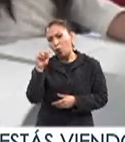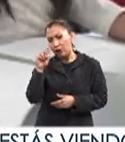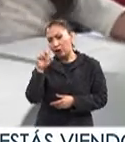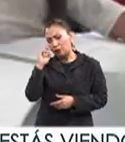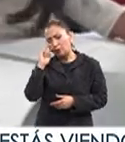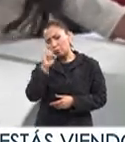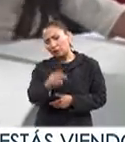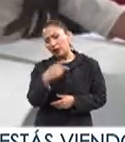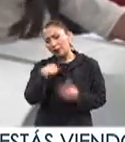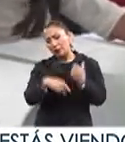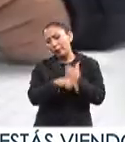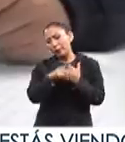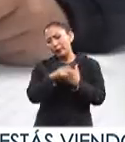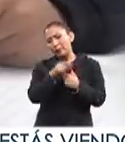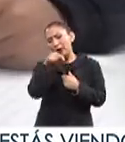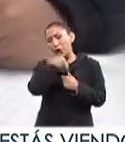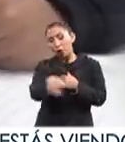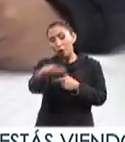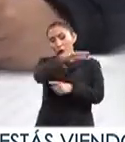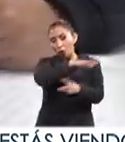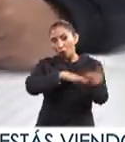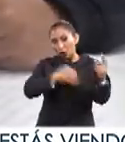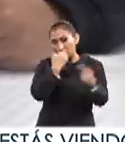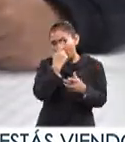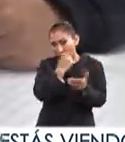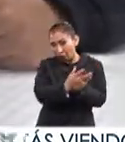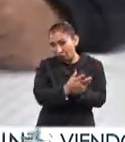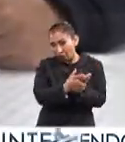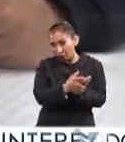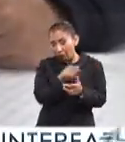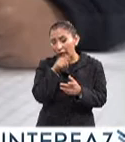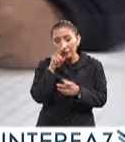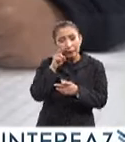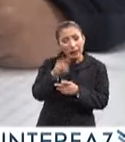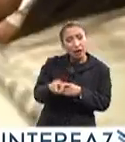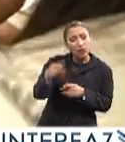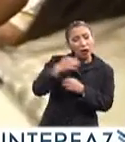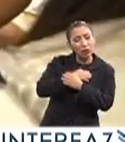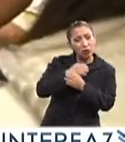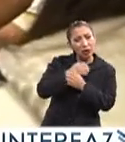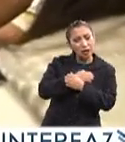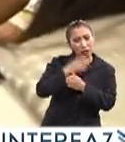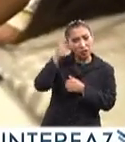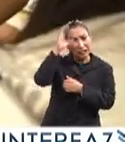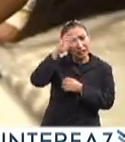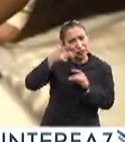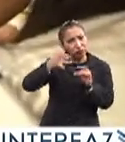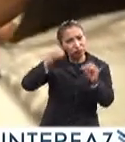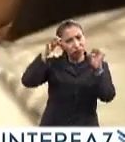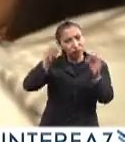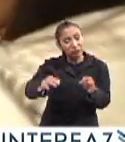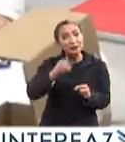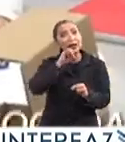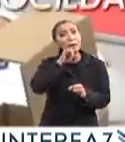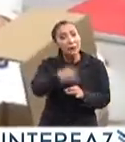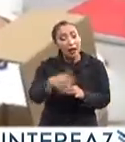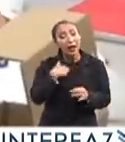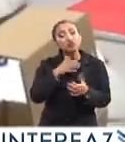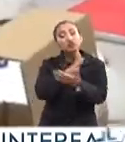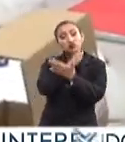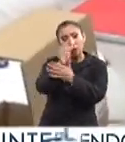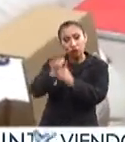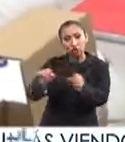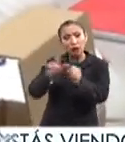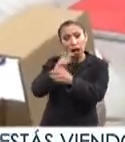UNESCO dimensiona el problema más allá del contexto escolar, considerando que una educación científica de calidad tiene además injerencia